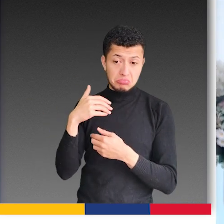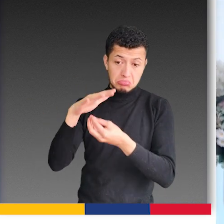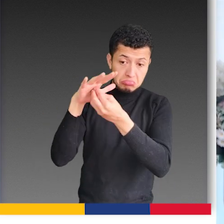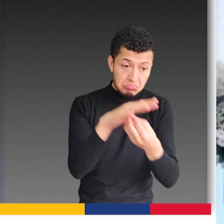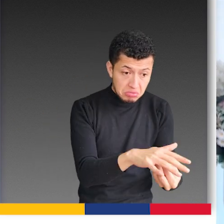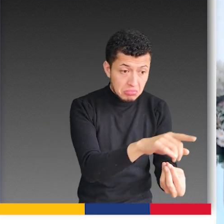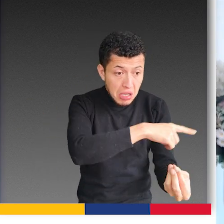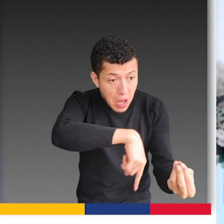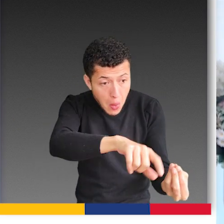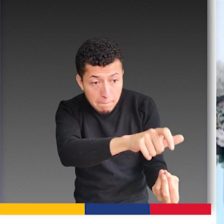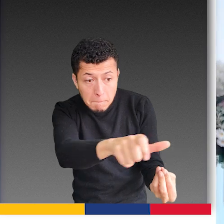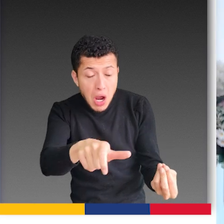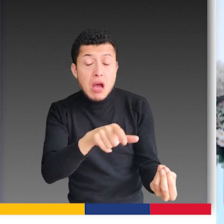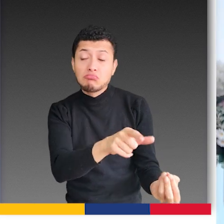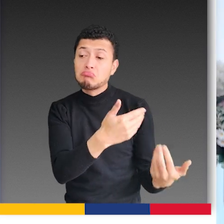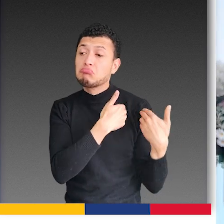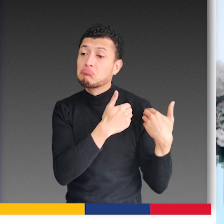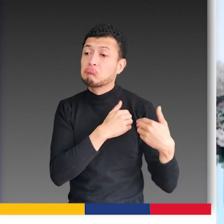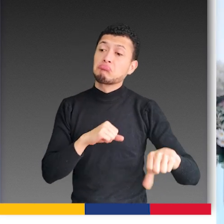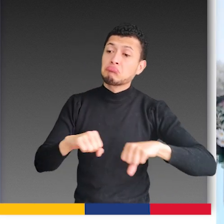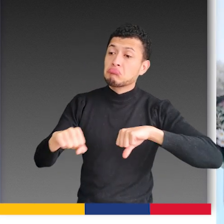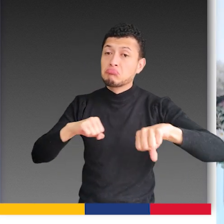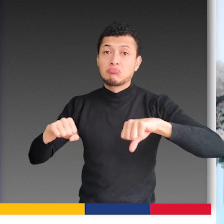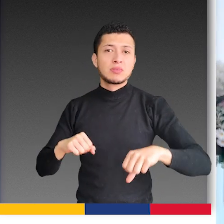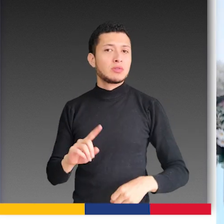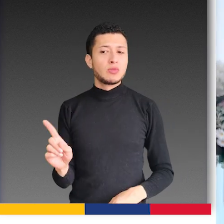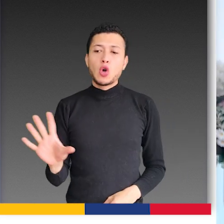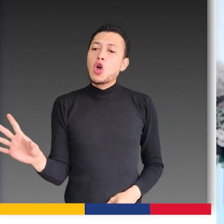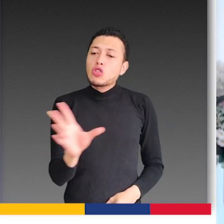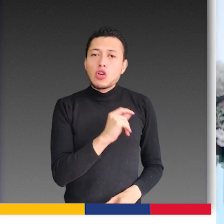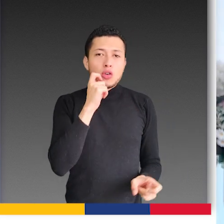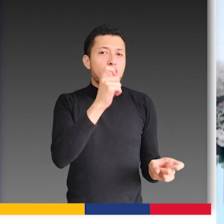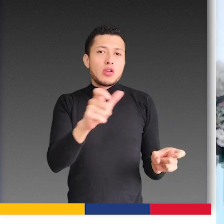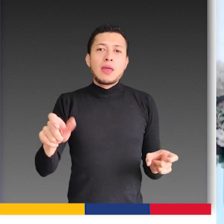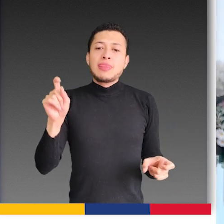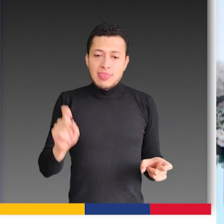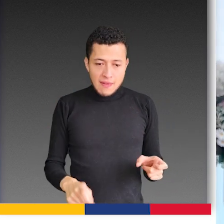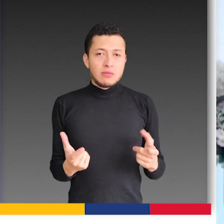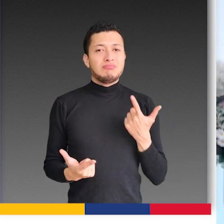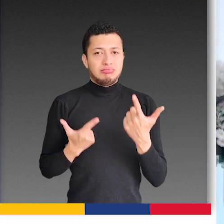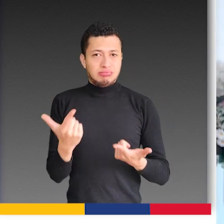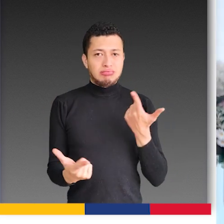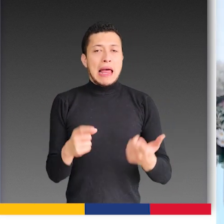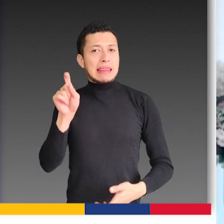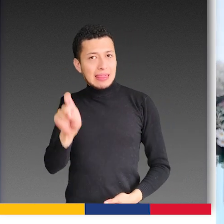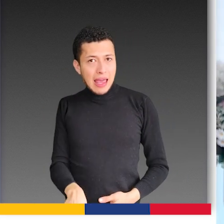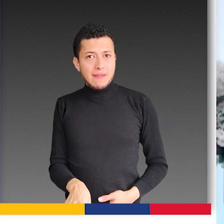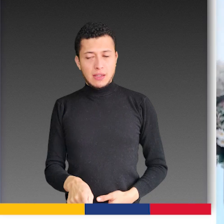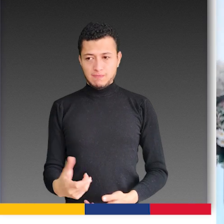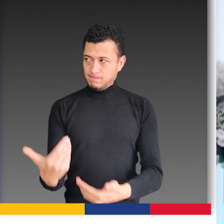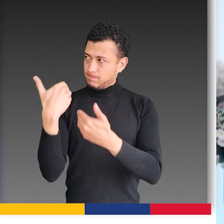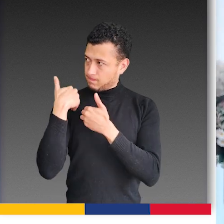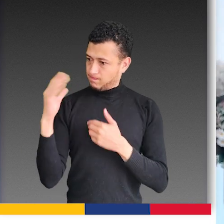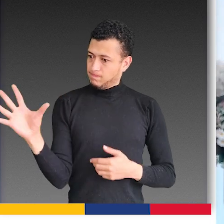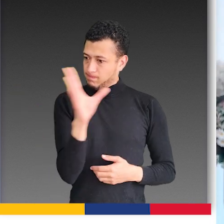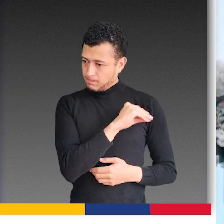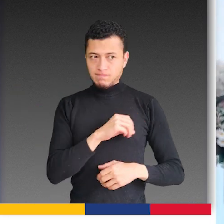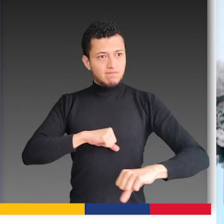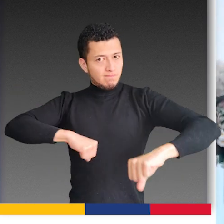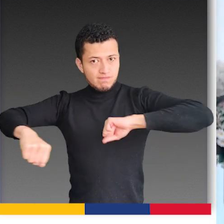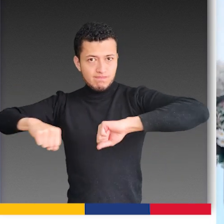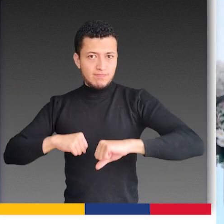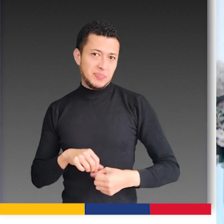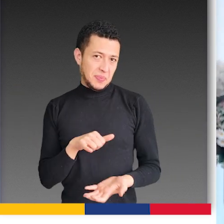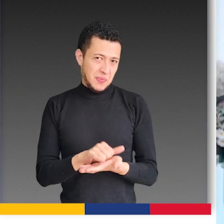lo viven, de la gente racializada. Combatir el racismo es un problema de la humanidad y